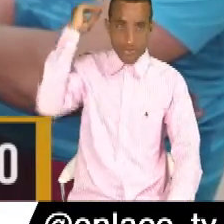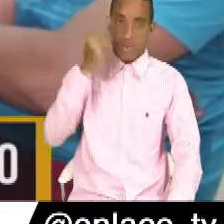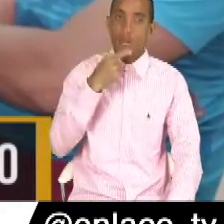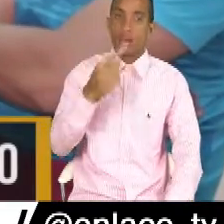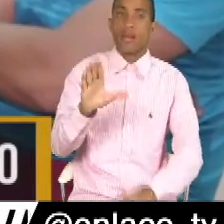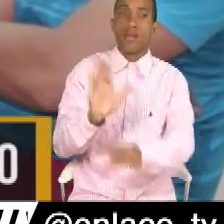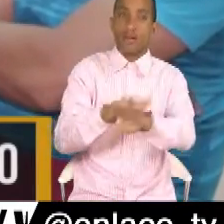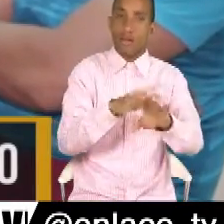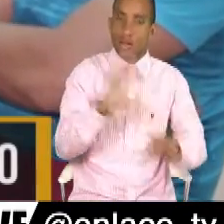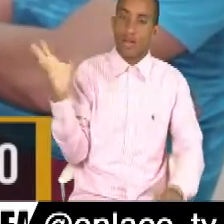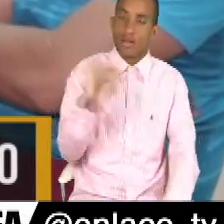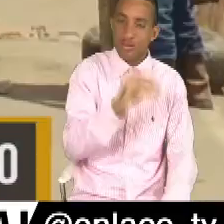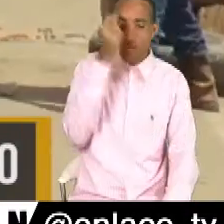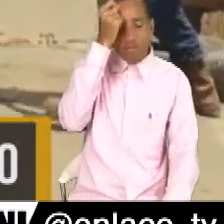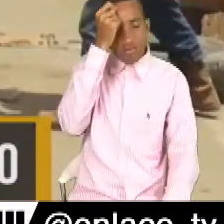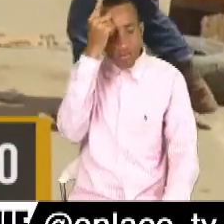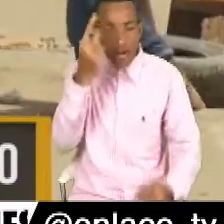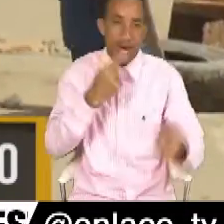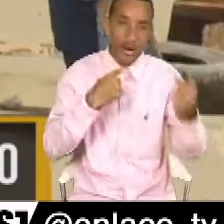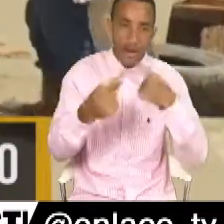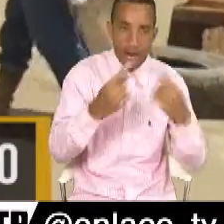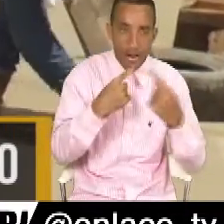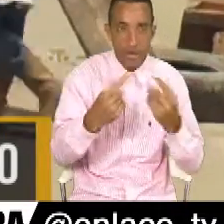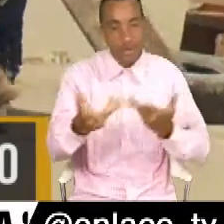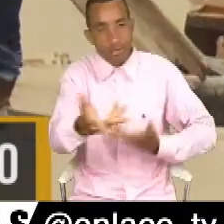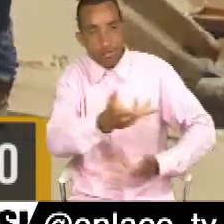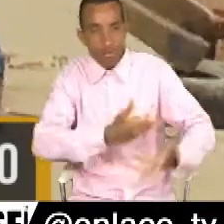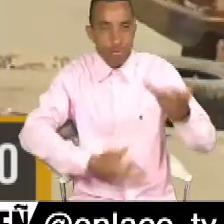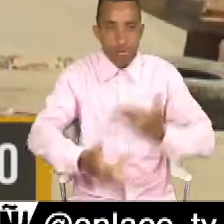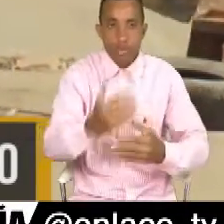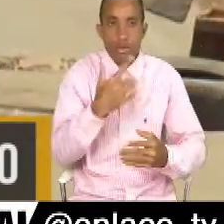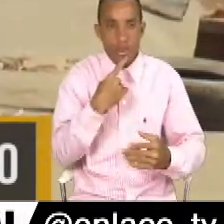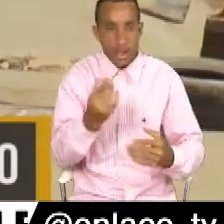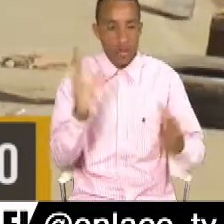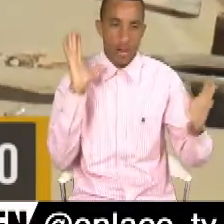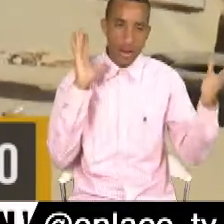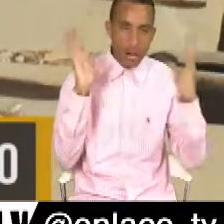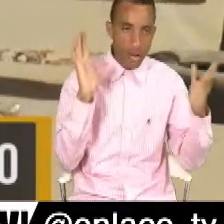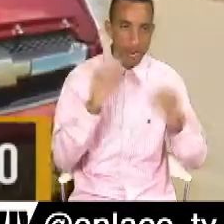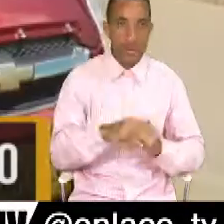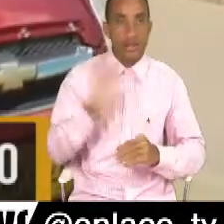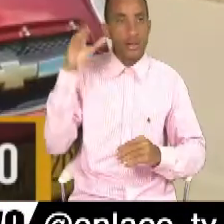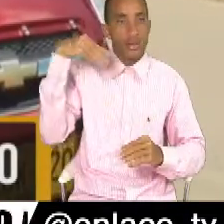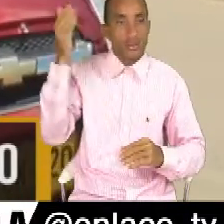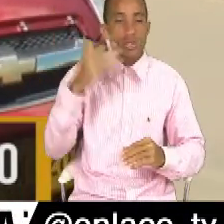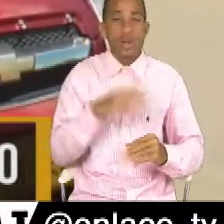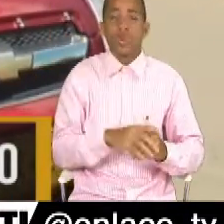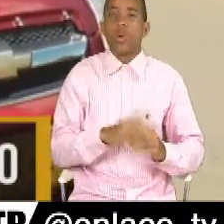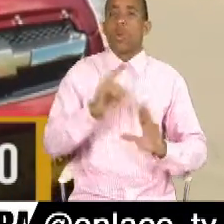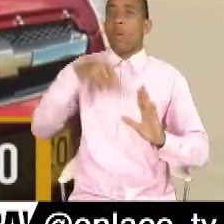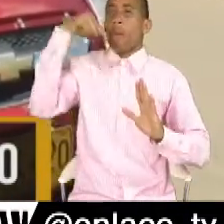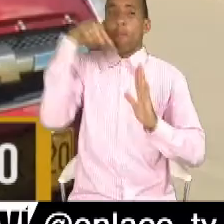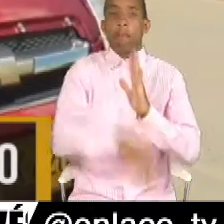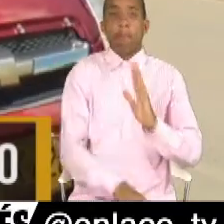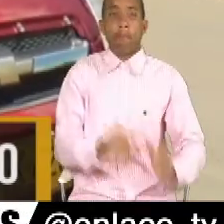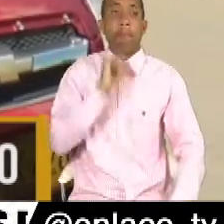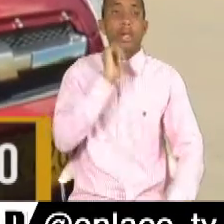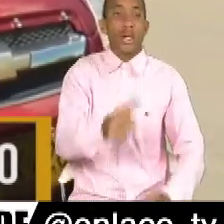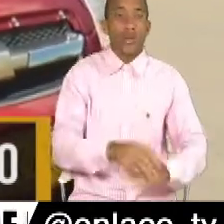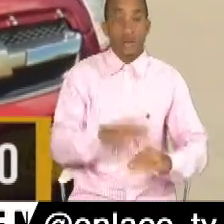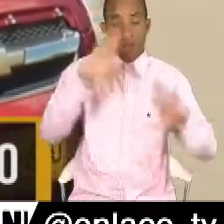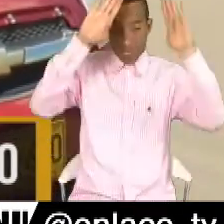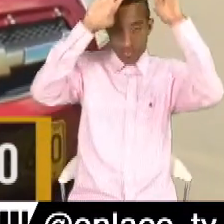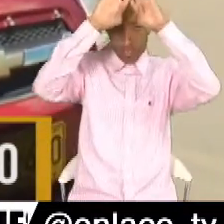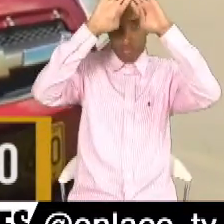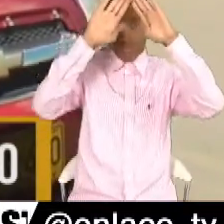a la tolerancia, al diálogo y a la concertación en las mejores condiciones para evitar que se agudice la situación que afronta el corregimiento del centro.